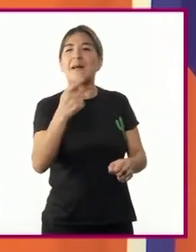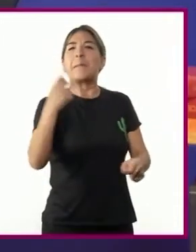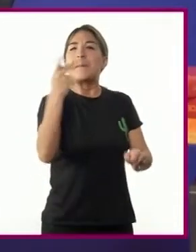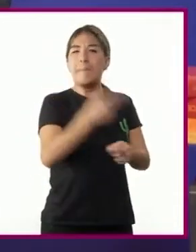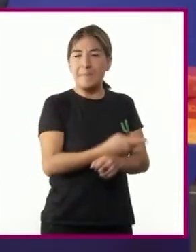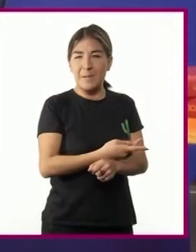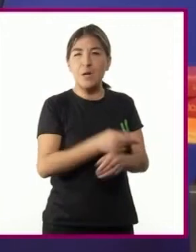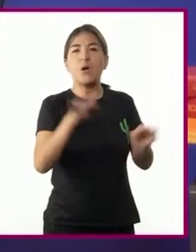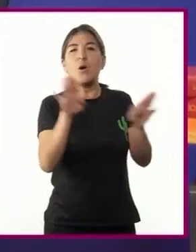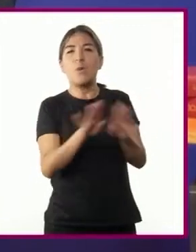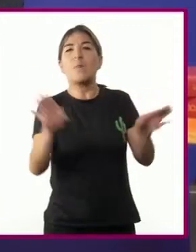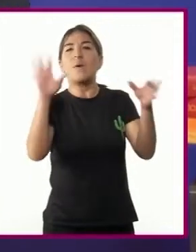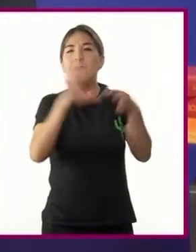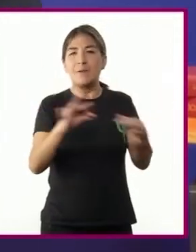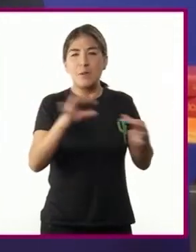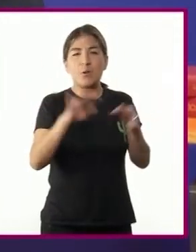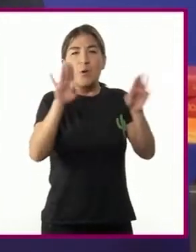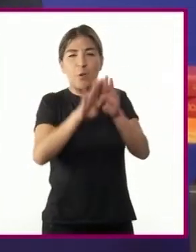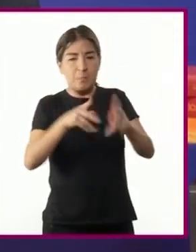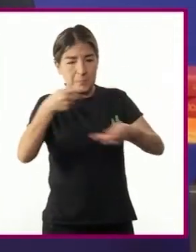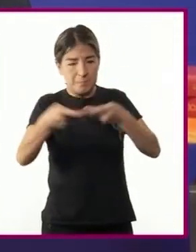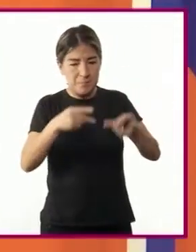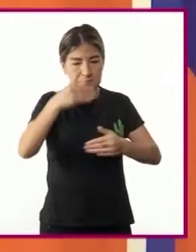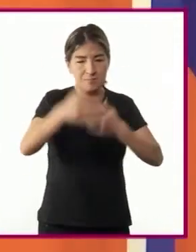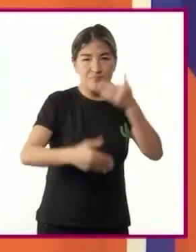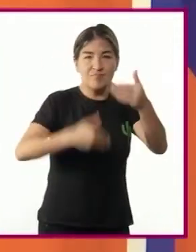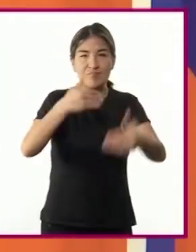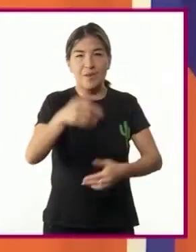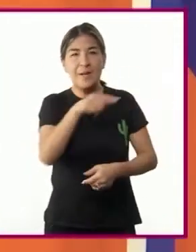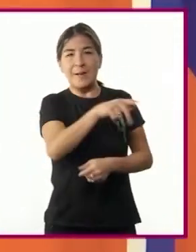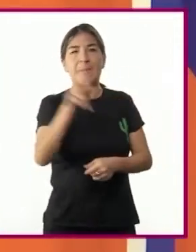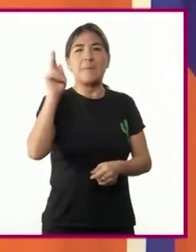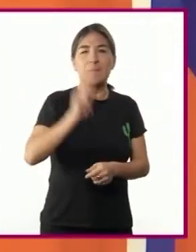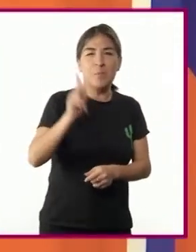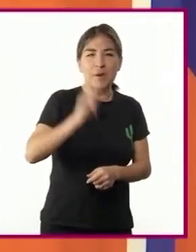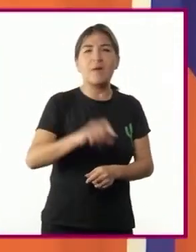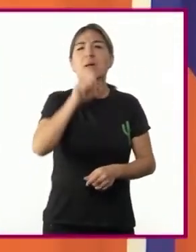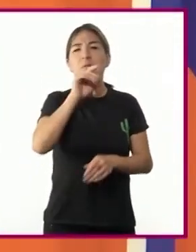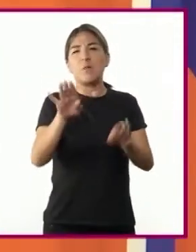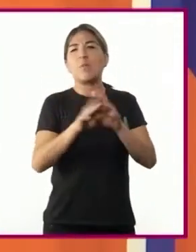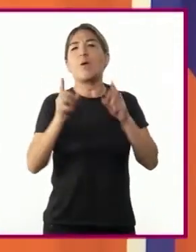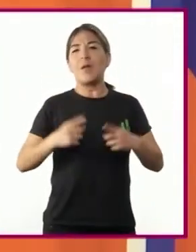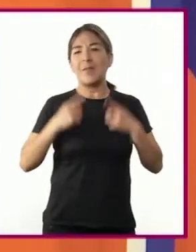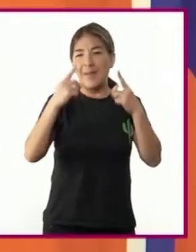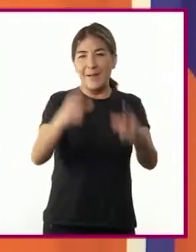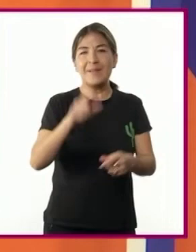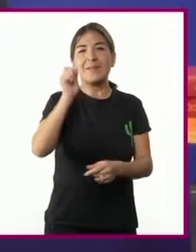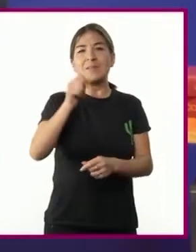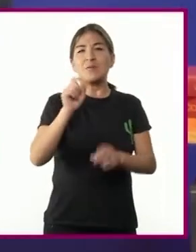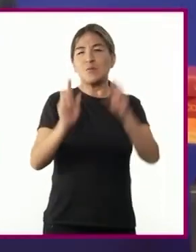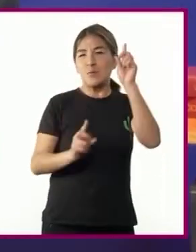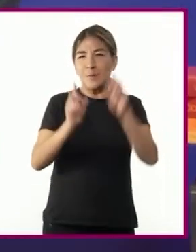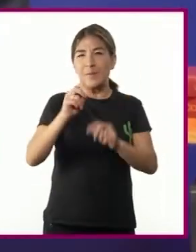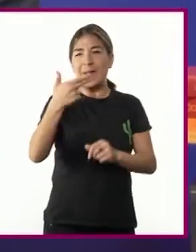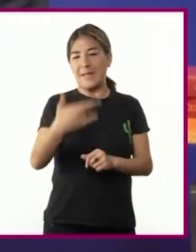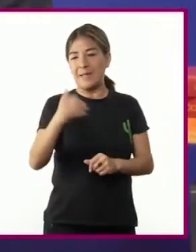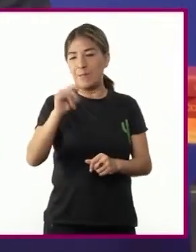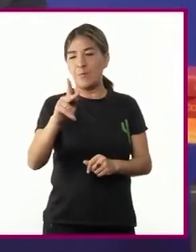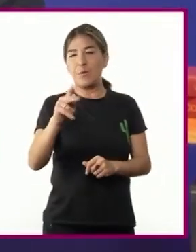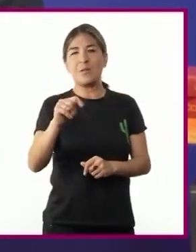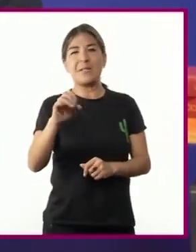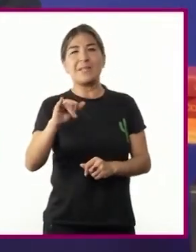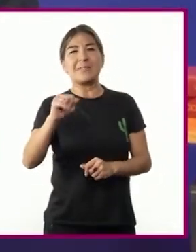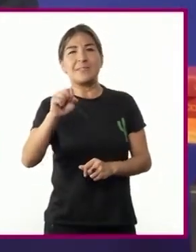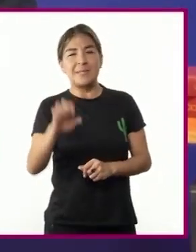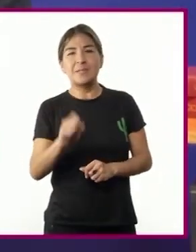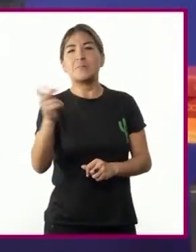o explicar un procedimiento, plantear hipótesis o dar argumentos. Entonces, eso